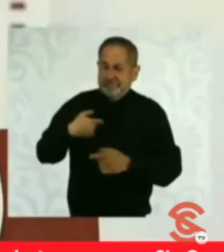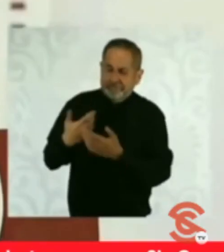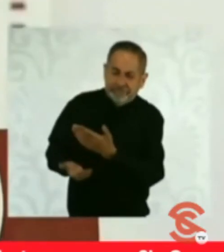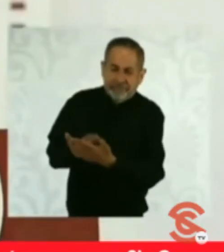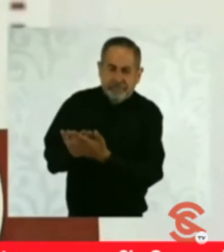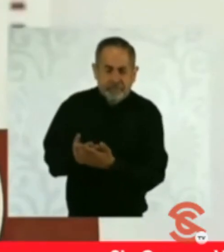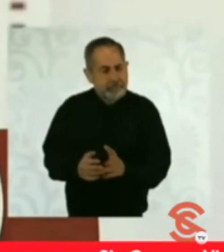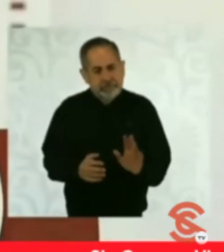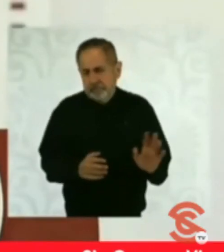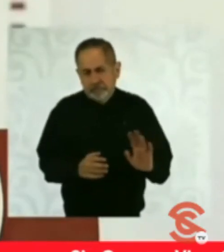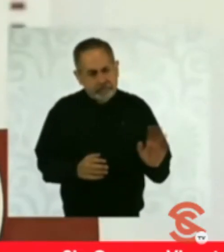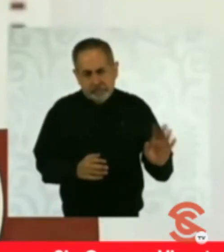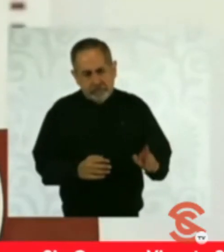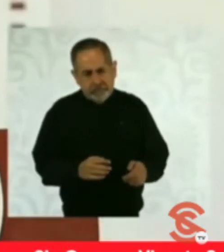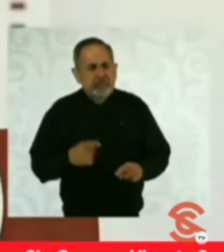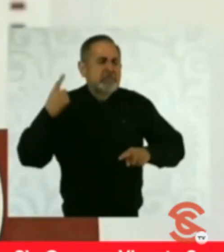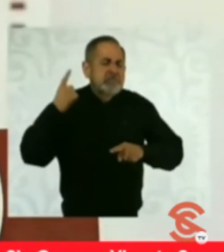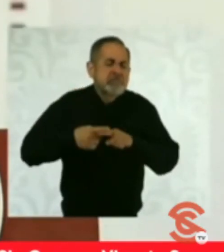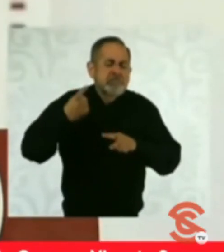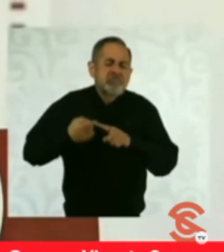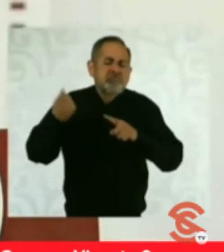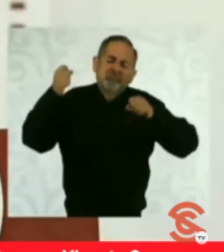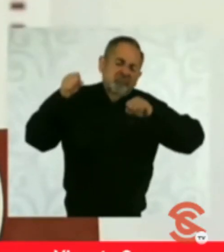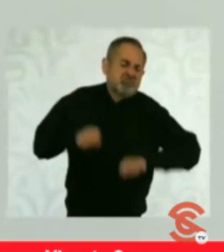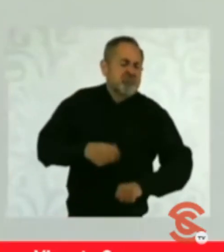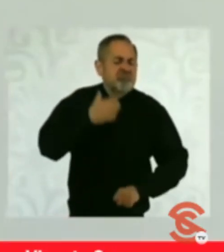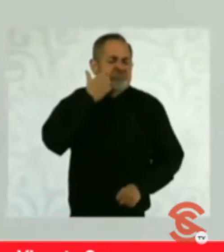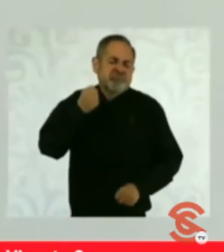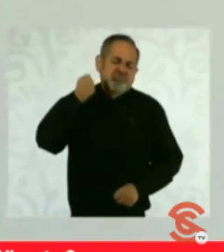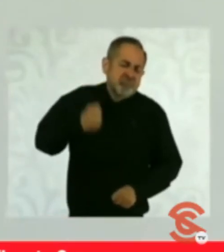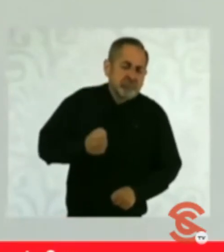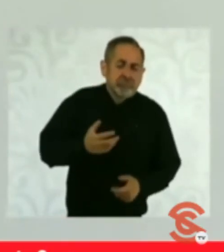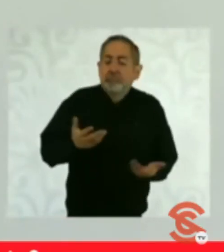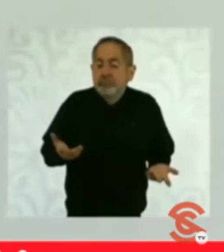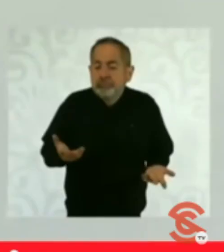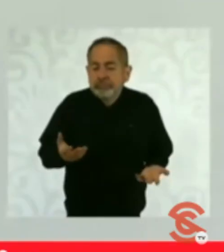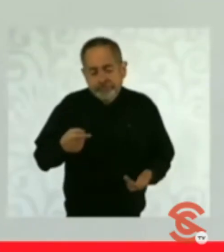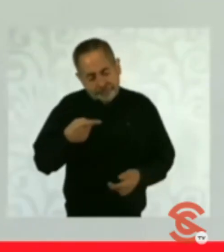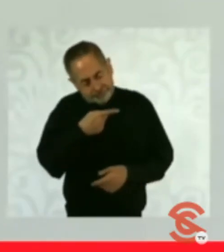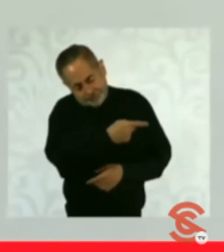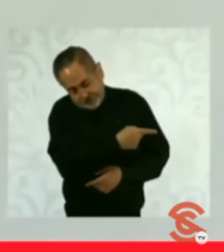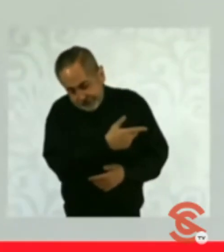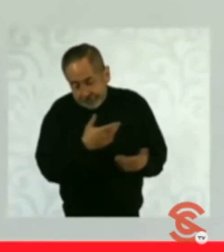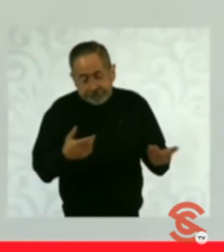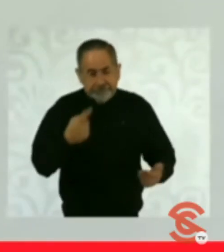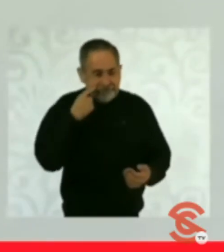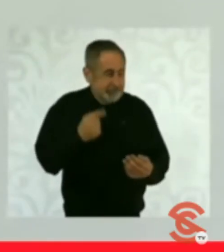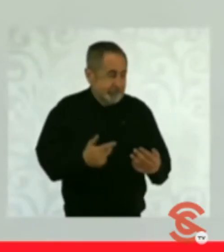Entonces, ¿quiénes son los autoritarios? O sea, 8 personas